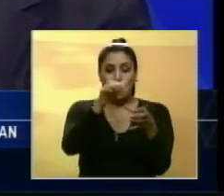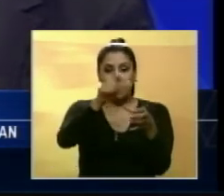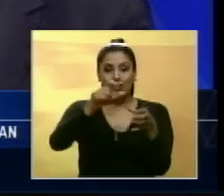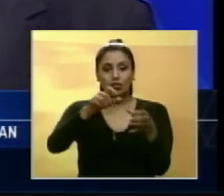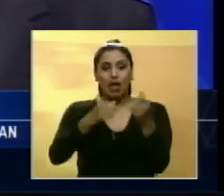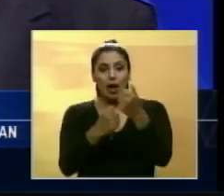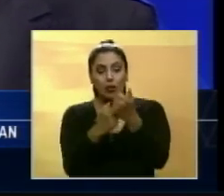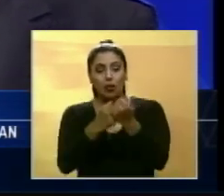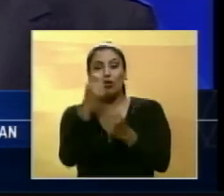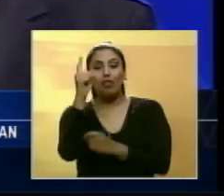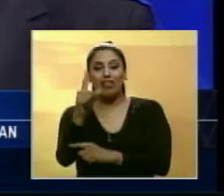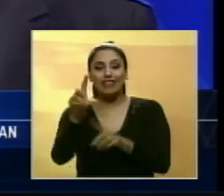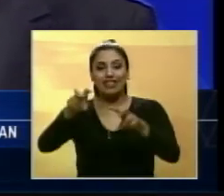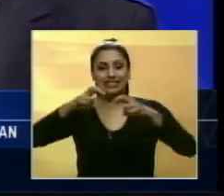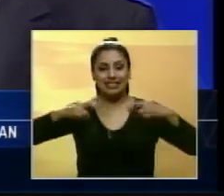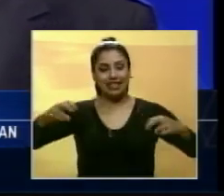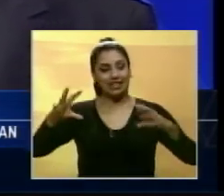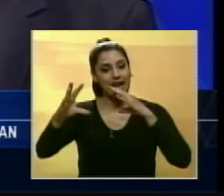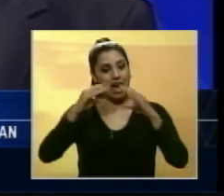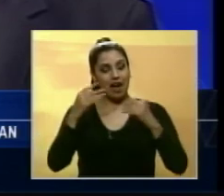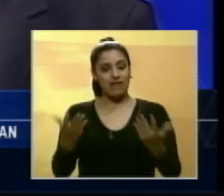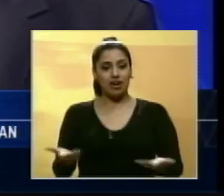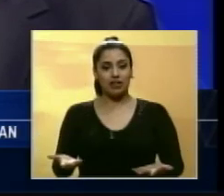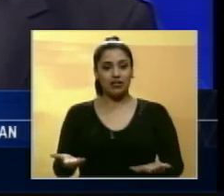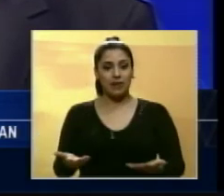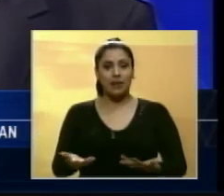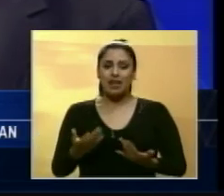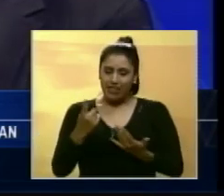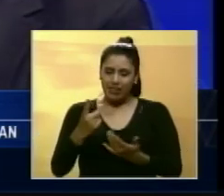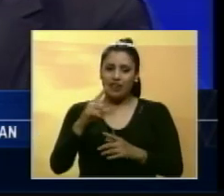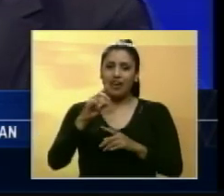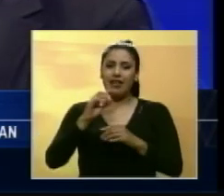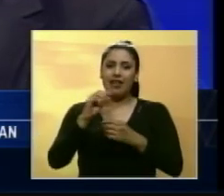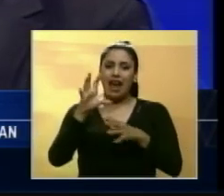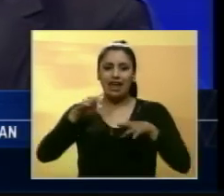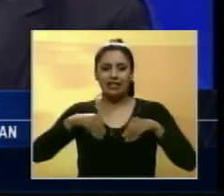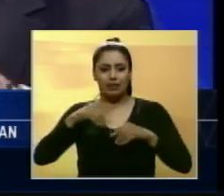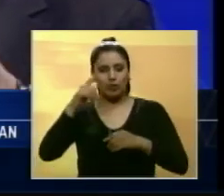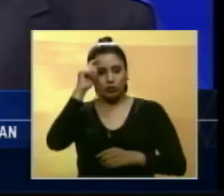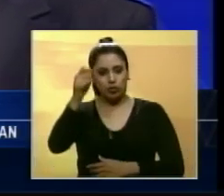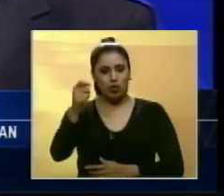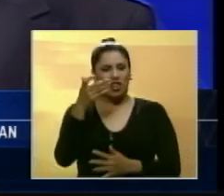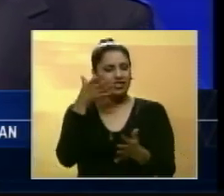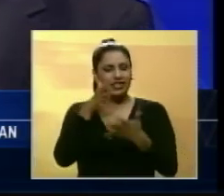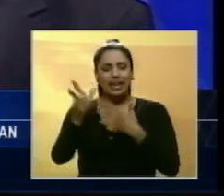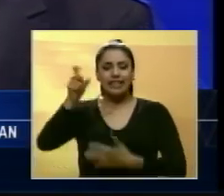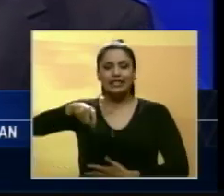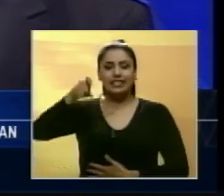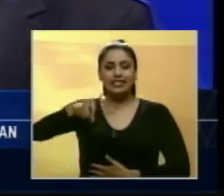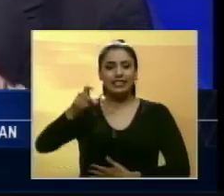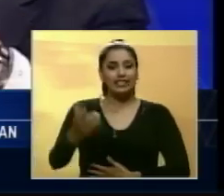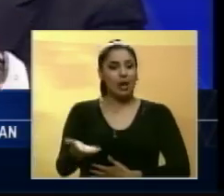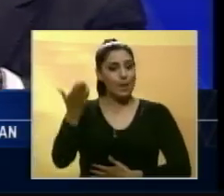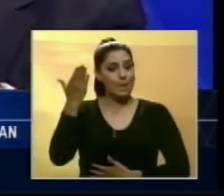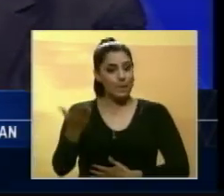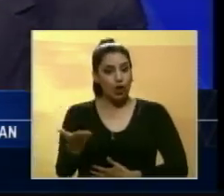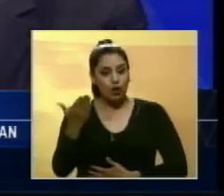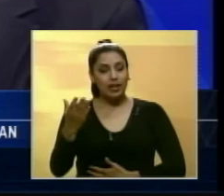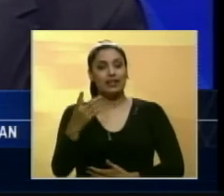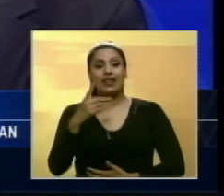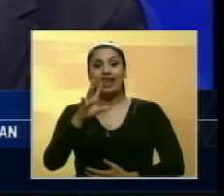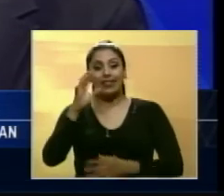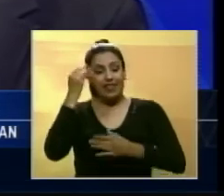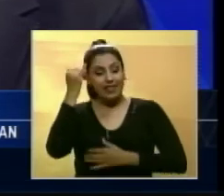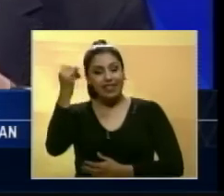venezolana tienen que sentarse a conversar. Y para ello tiene que privar ese reconocimiento que es necesario, que es fundamental y que es